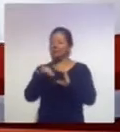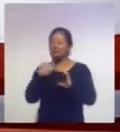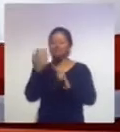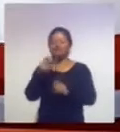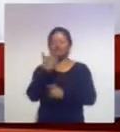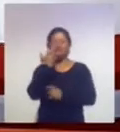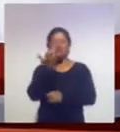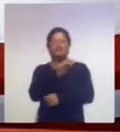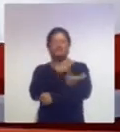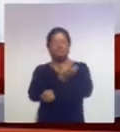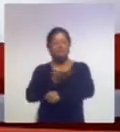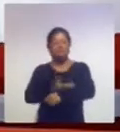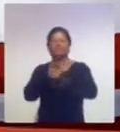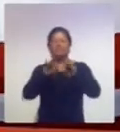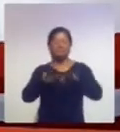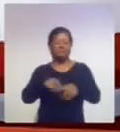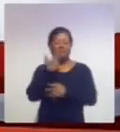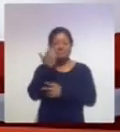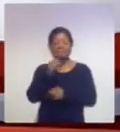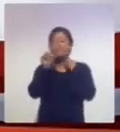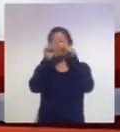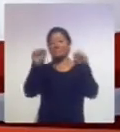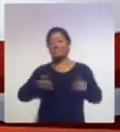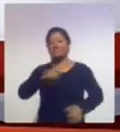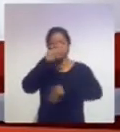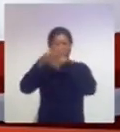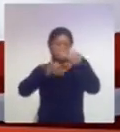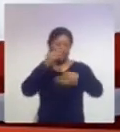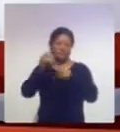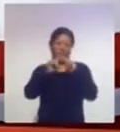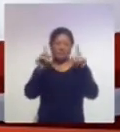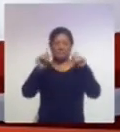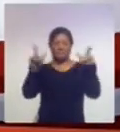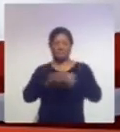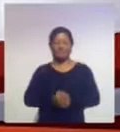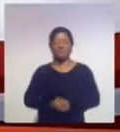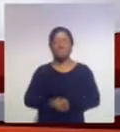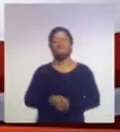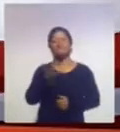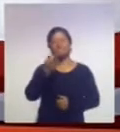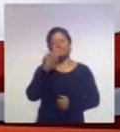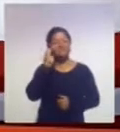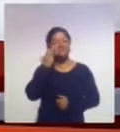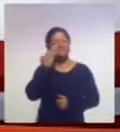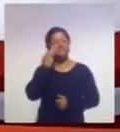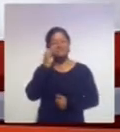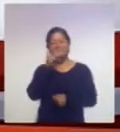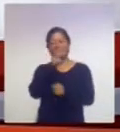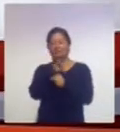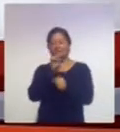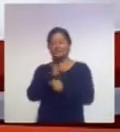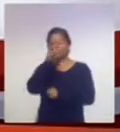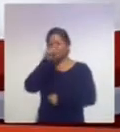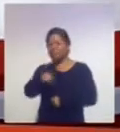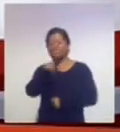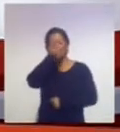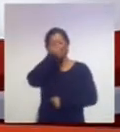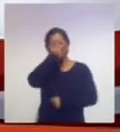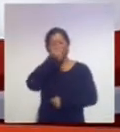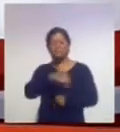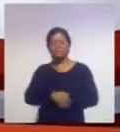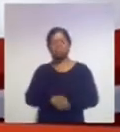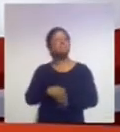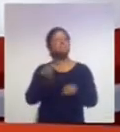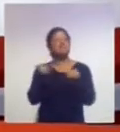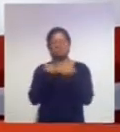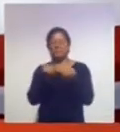nos siga y nos escriba. Estamos como Sistema de Noticias Tlaxcala en esta red social y también lo invitamos a que nos acompañe en Twitter. Ahí también